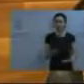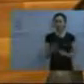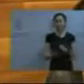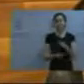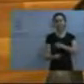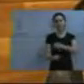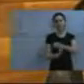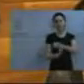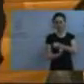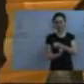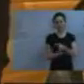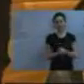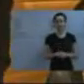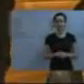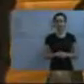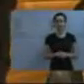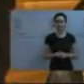estrategia